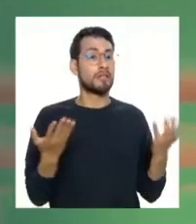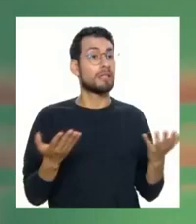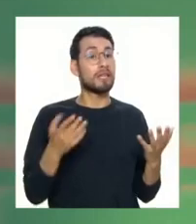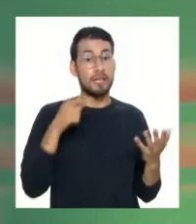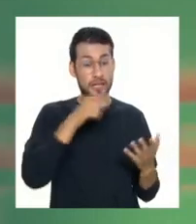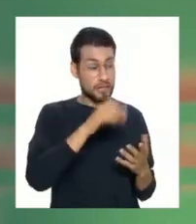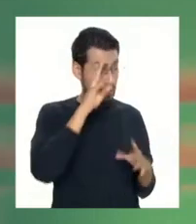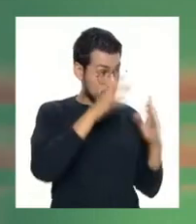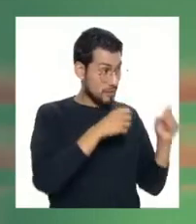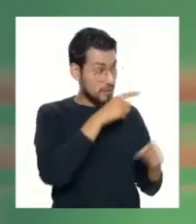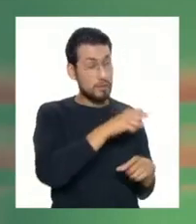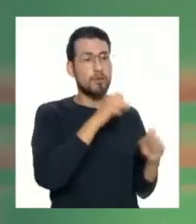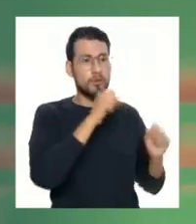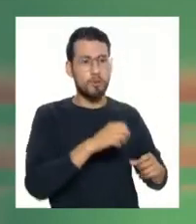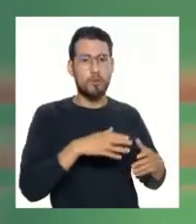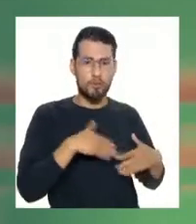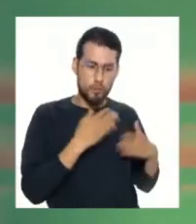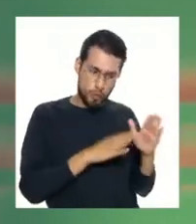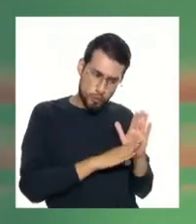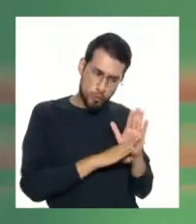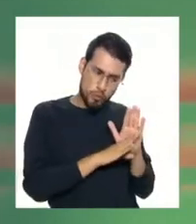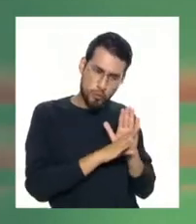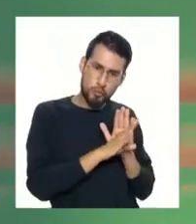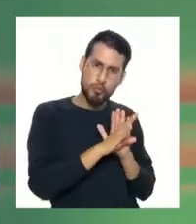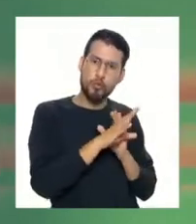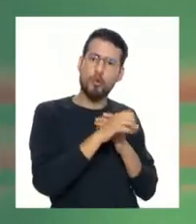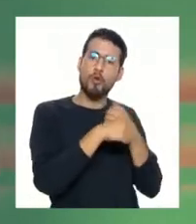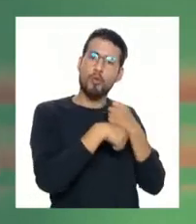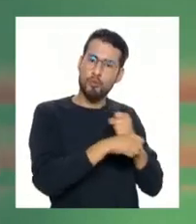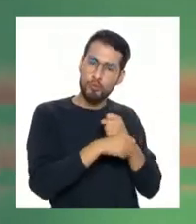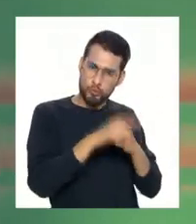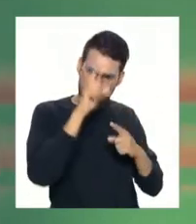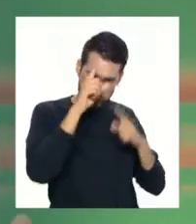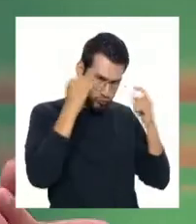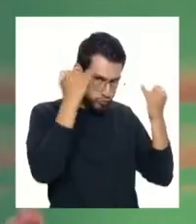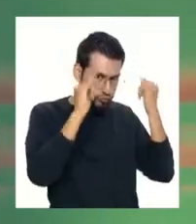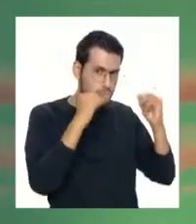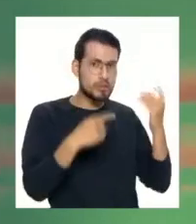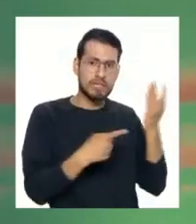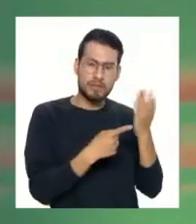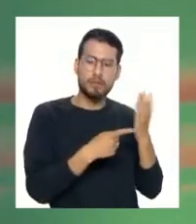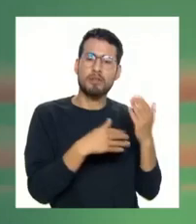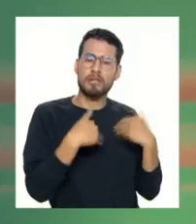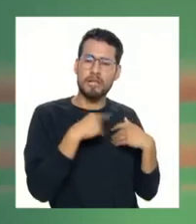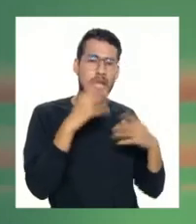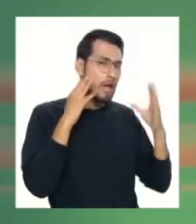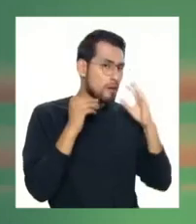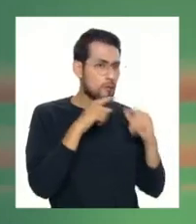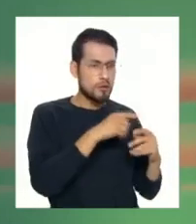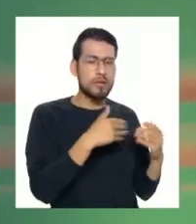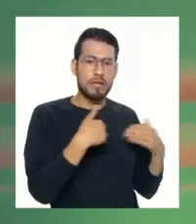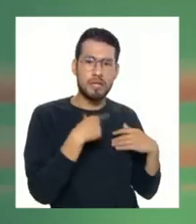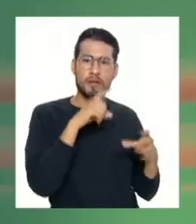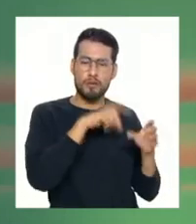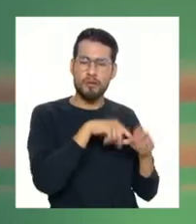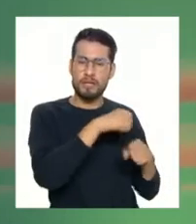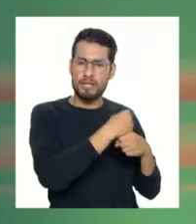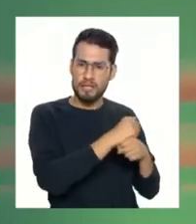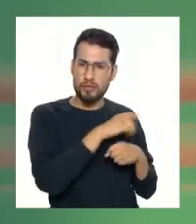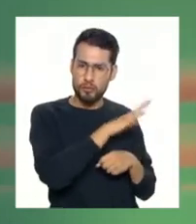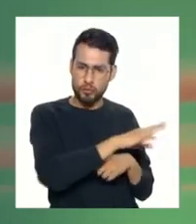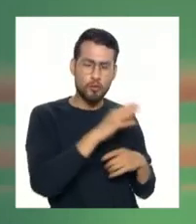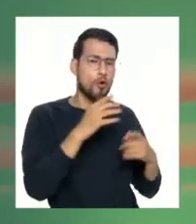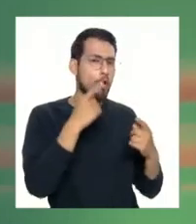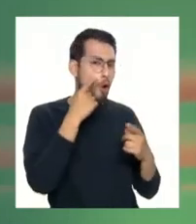que el emprendimiento crezca desarrollando estos productos con innovación tecnológica, porque hay conocimiento en el desarrollo de